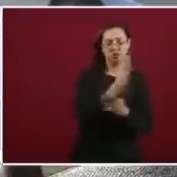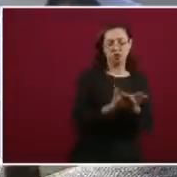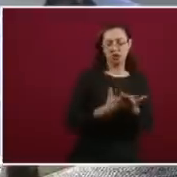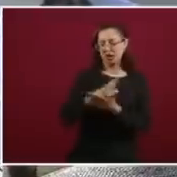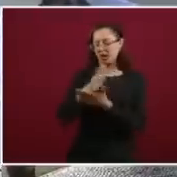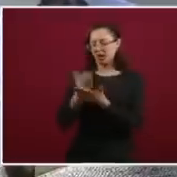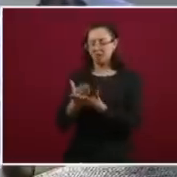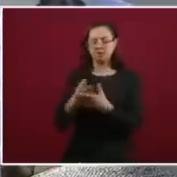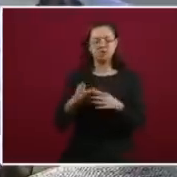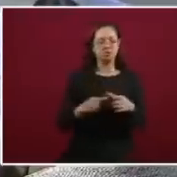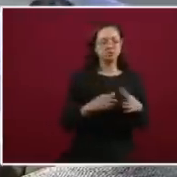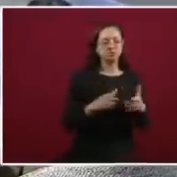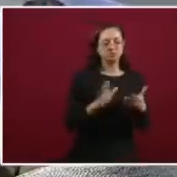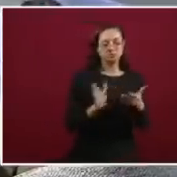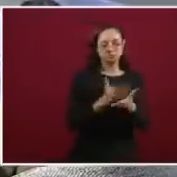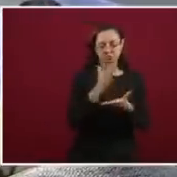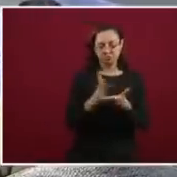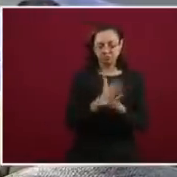1